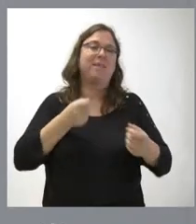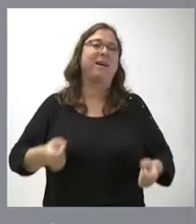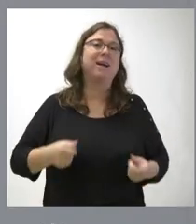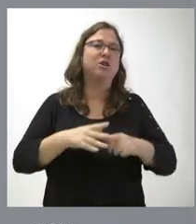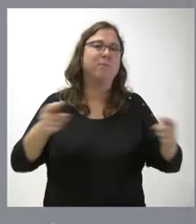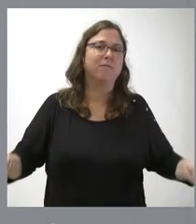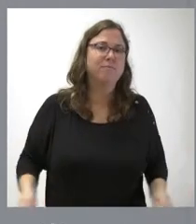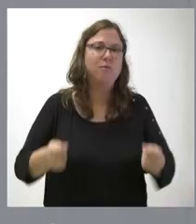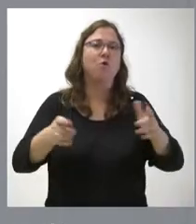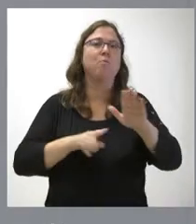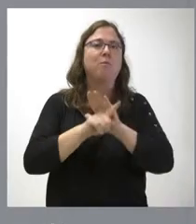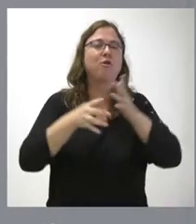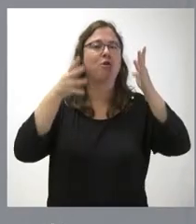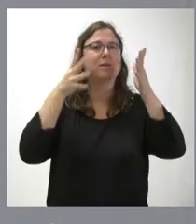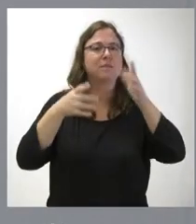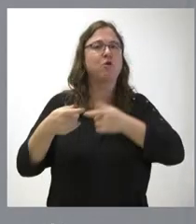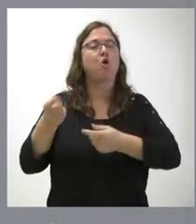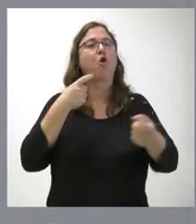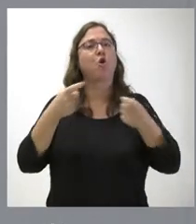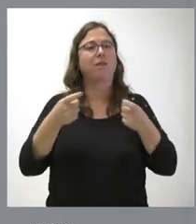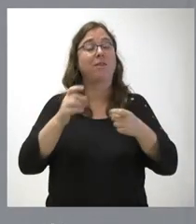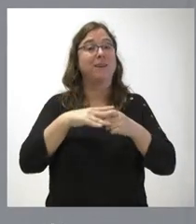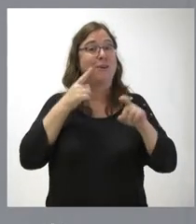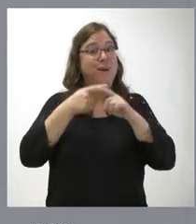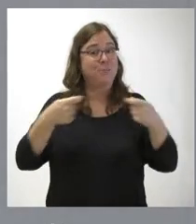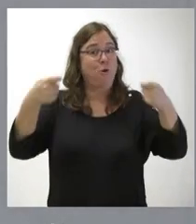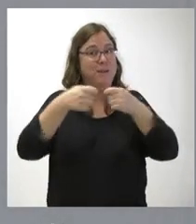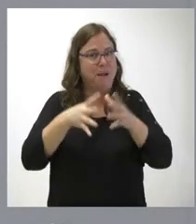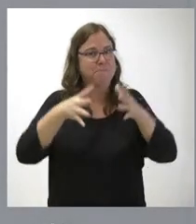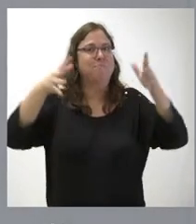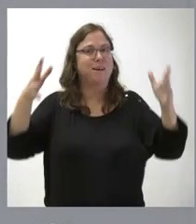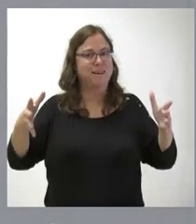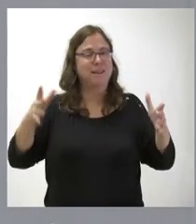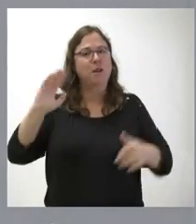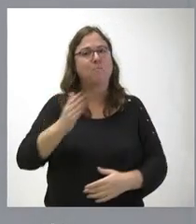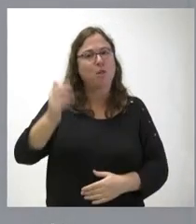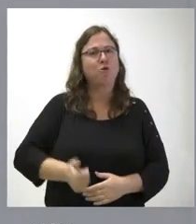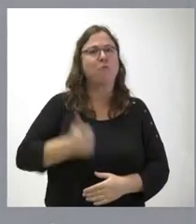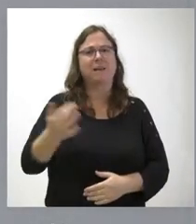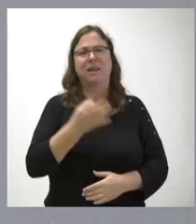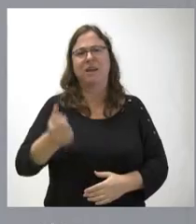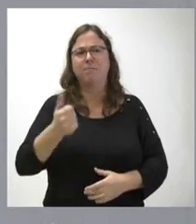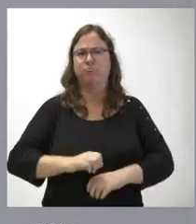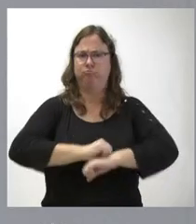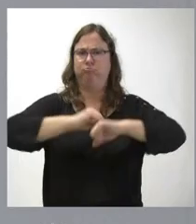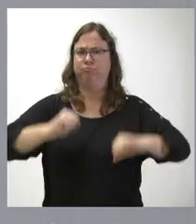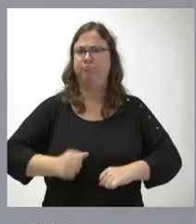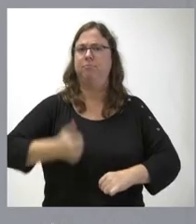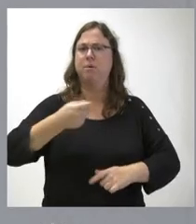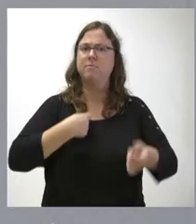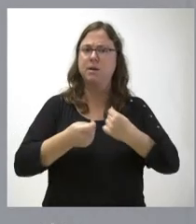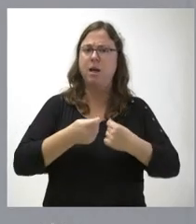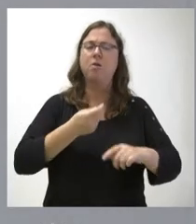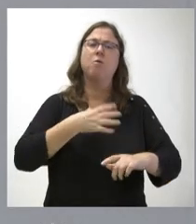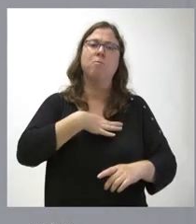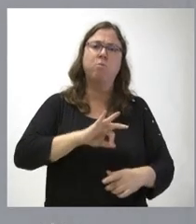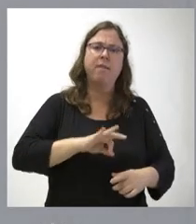orientación salamiento y coordinación se tener cooperativas más grandes y poro tanto más productivas más eficaces con más peso en el mercado y con más capacidad